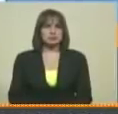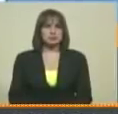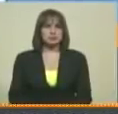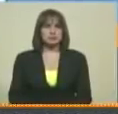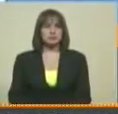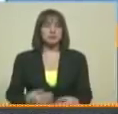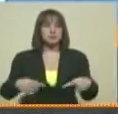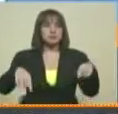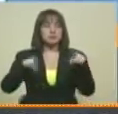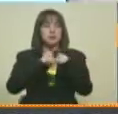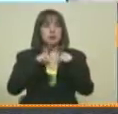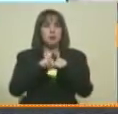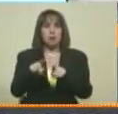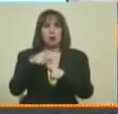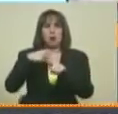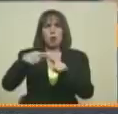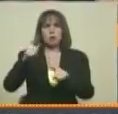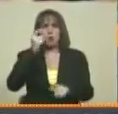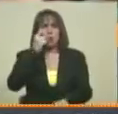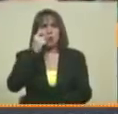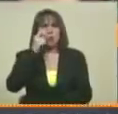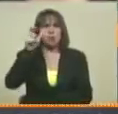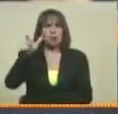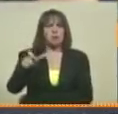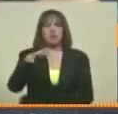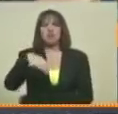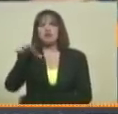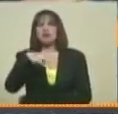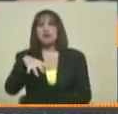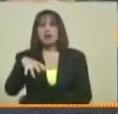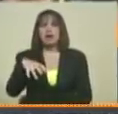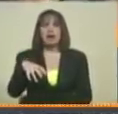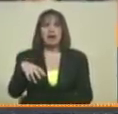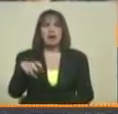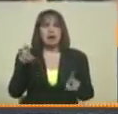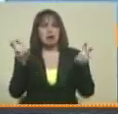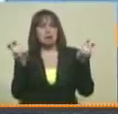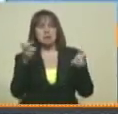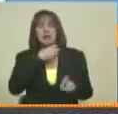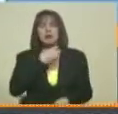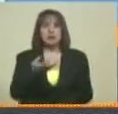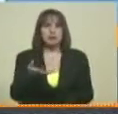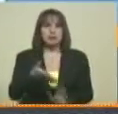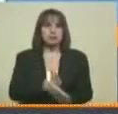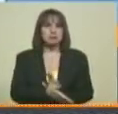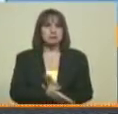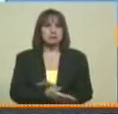Igualmente Robin. ¿Dónde se quedó Batman? Me imagino que ese